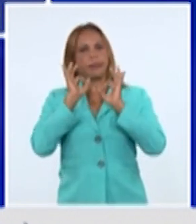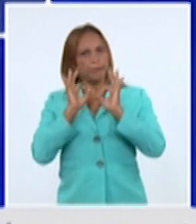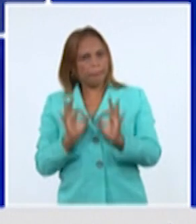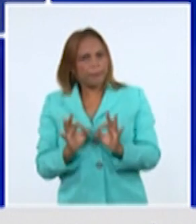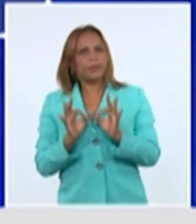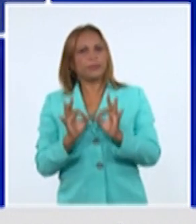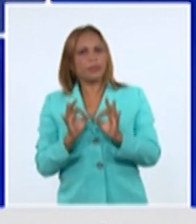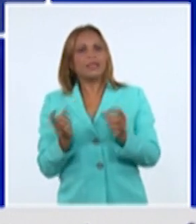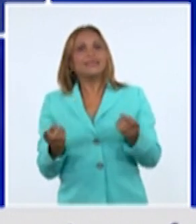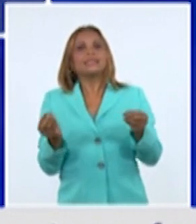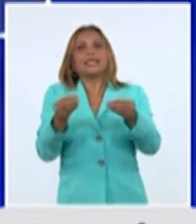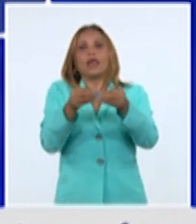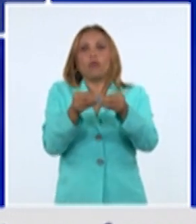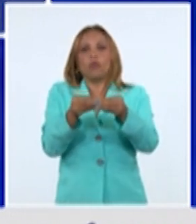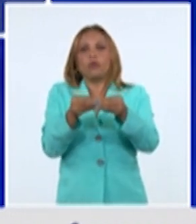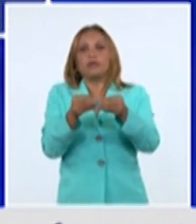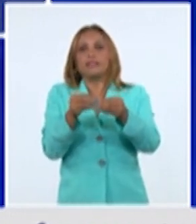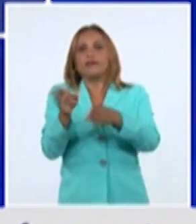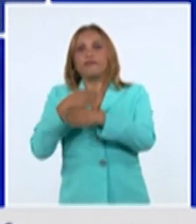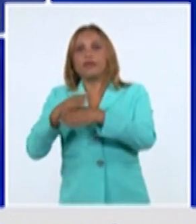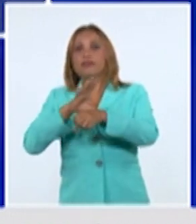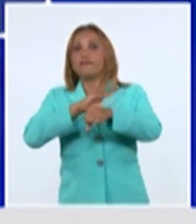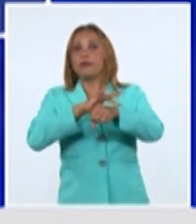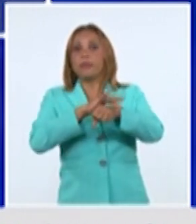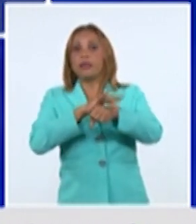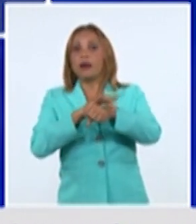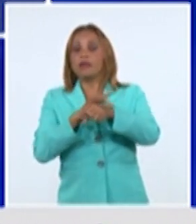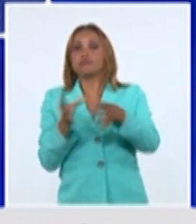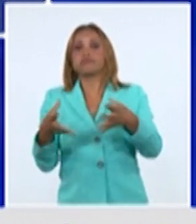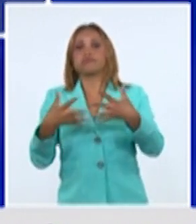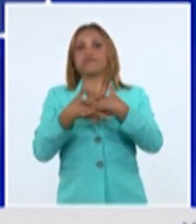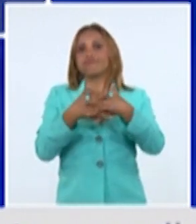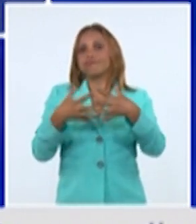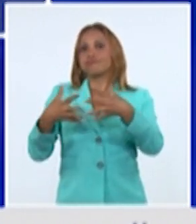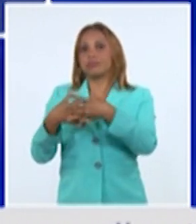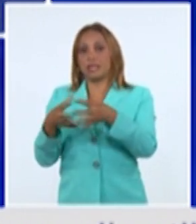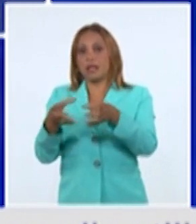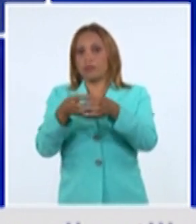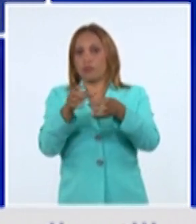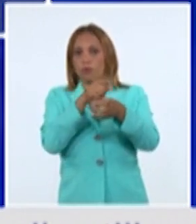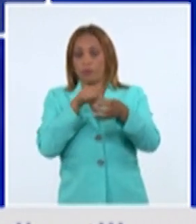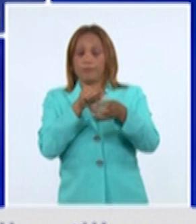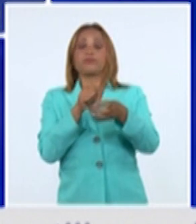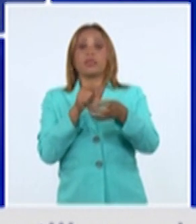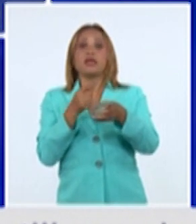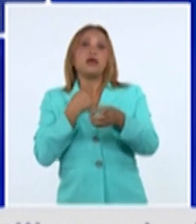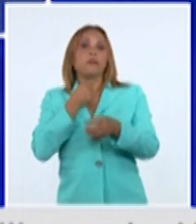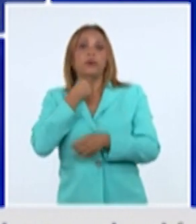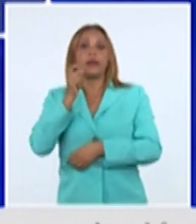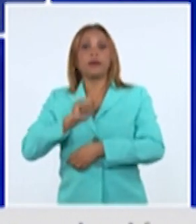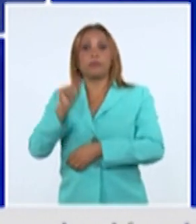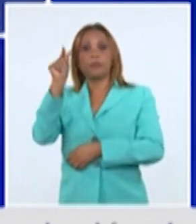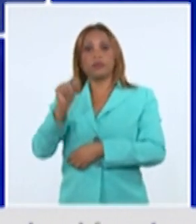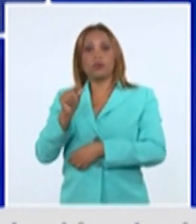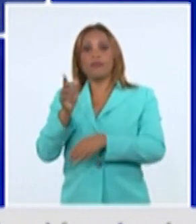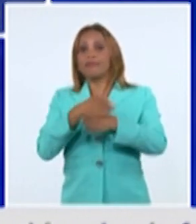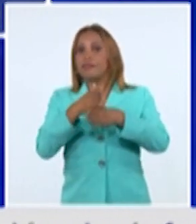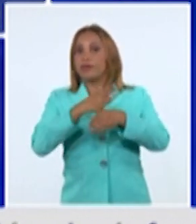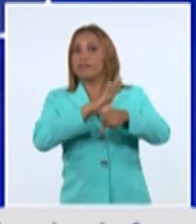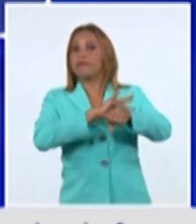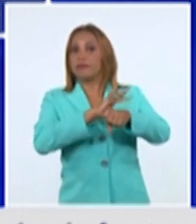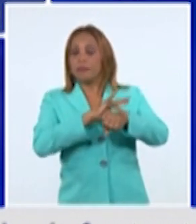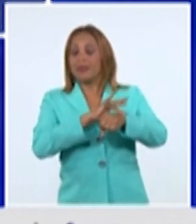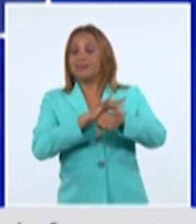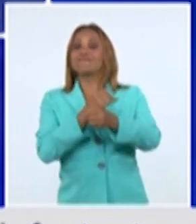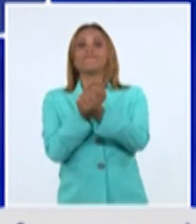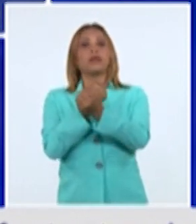se unen las comorbilidades e indiscutiblemente, cuando una persona tiene varias comorbilidades, pues el riesgo es